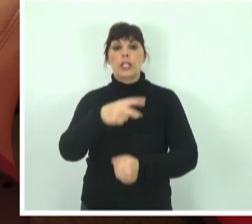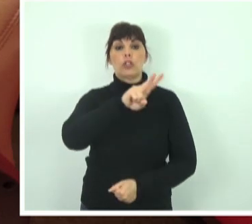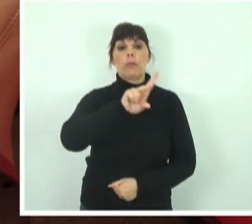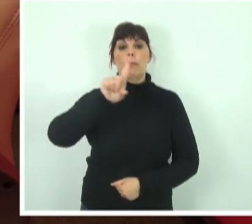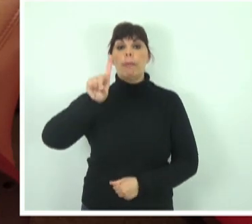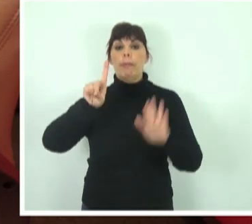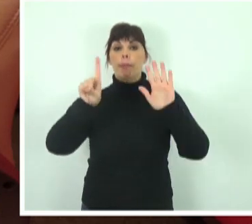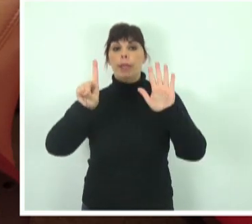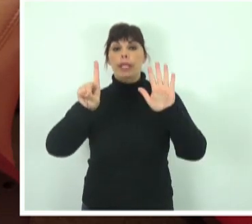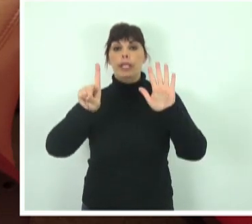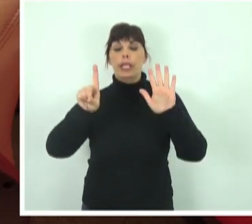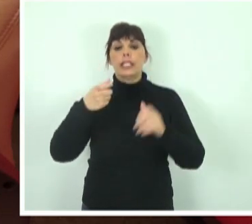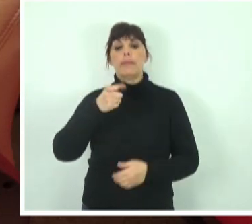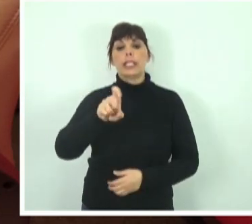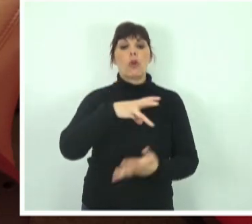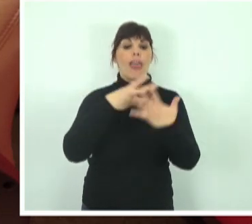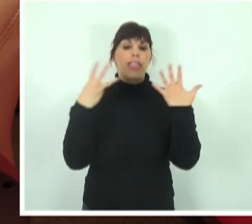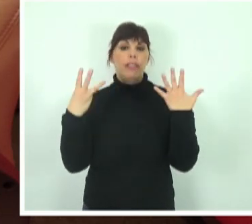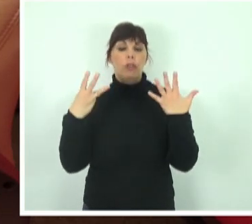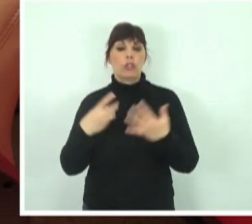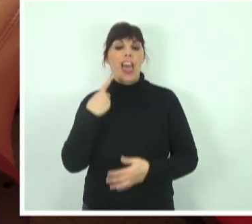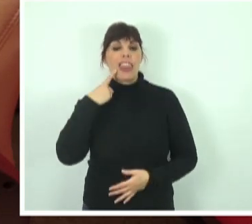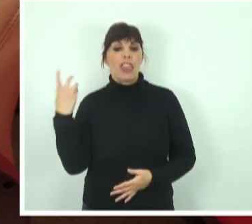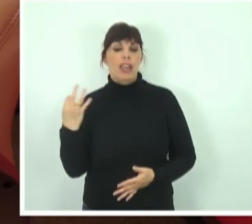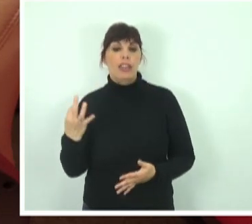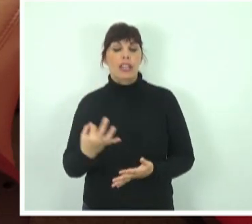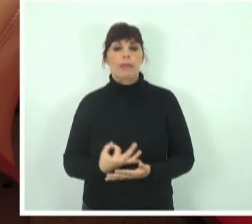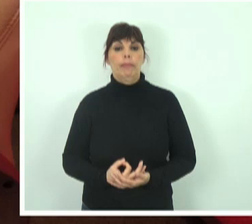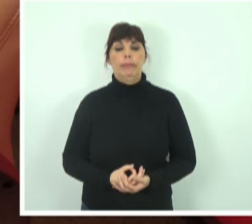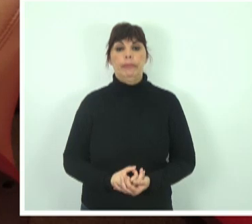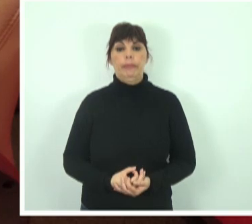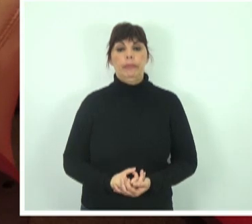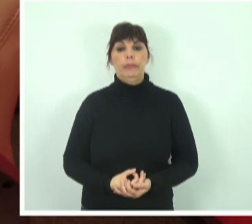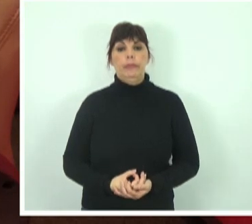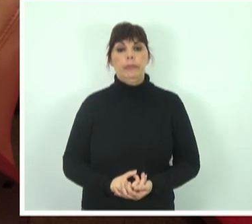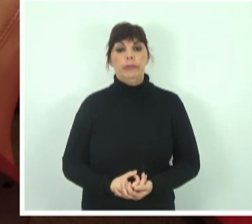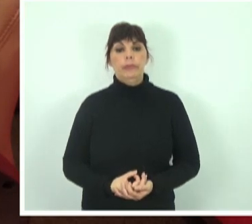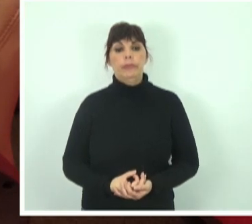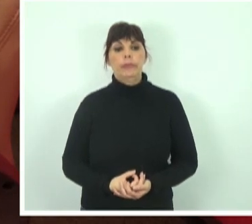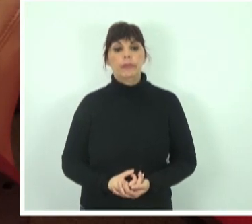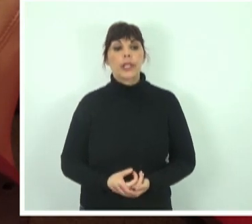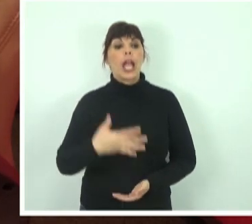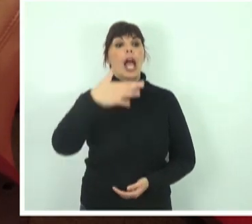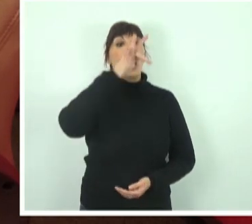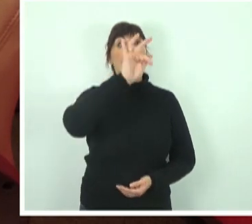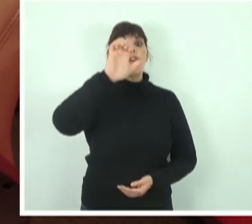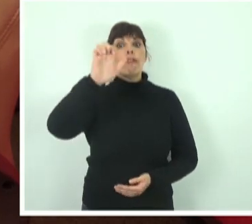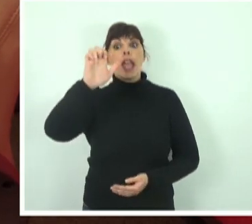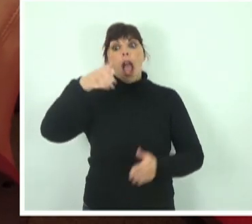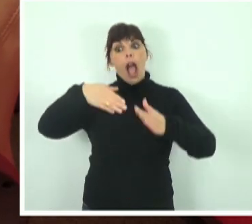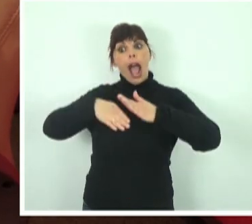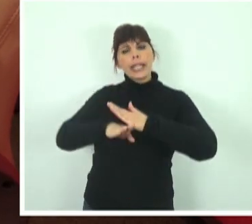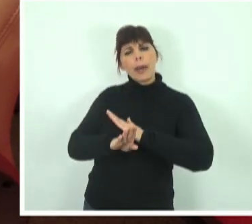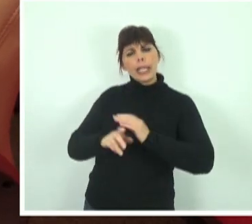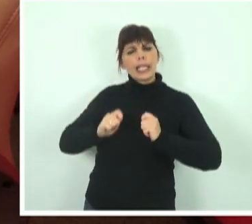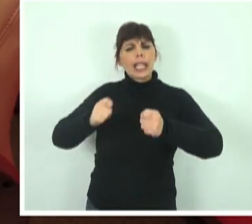26, versículo 18. Dice aquí, y que por la fe se recibe el perdón